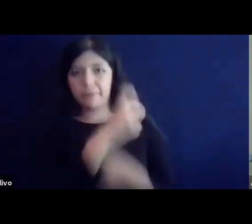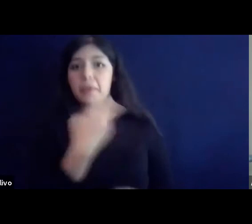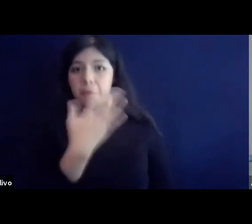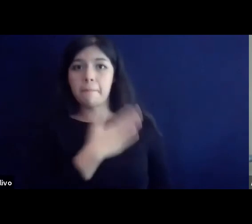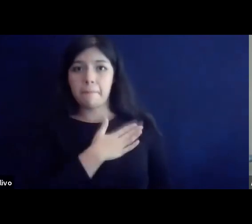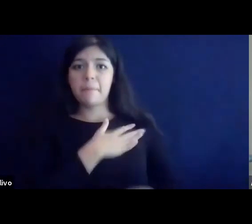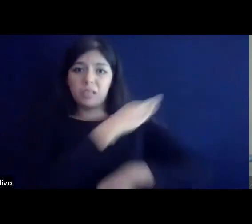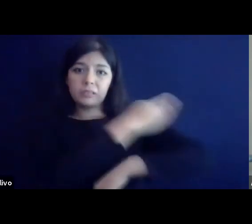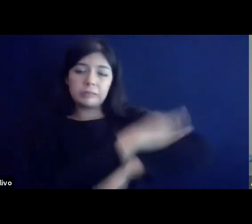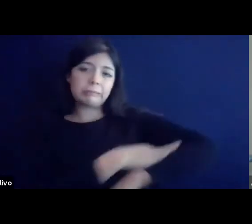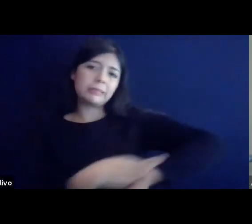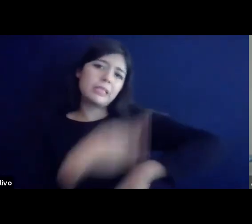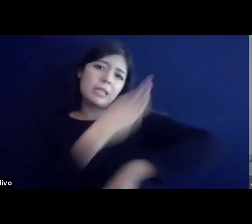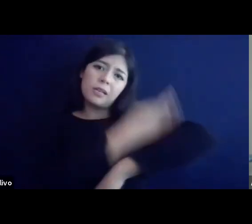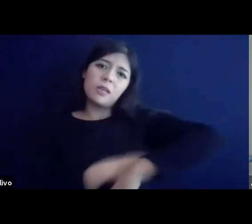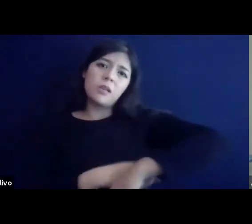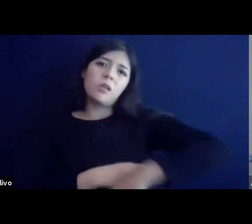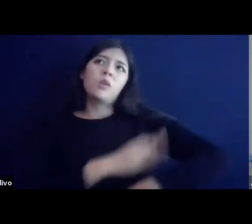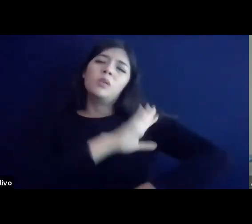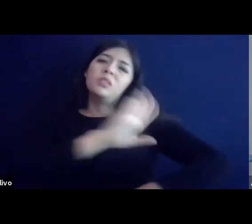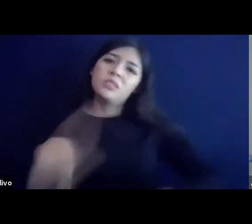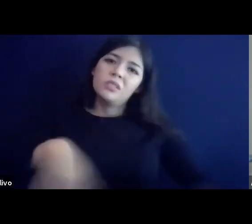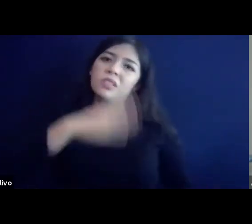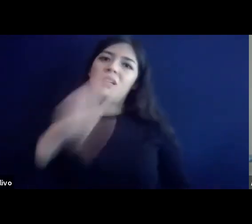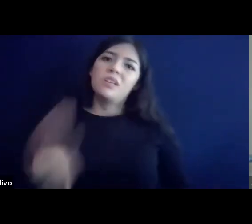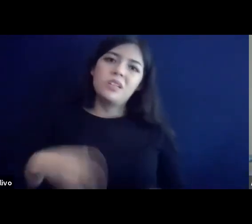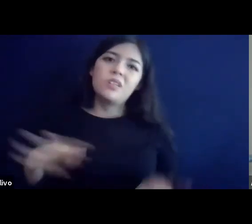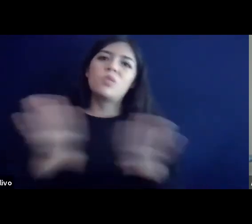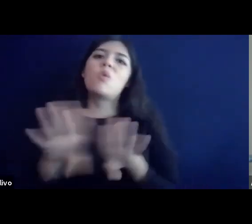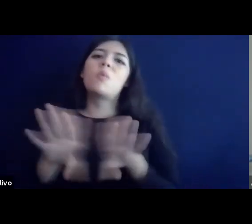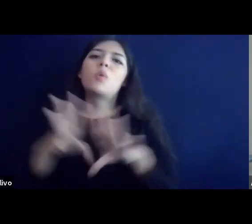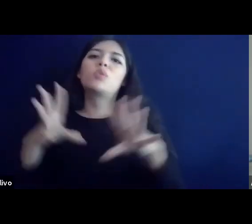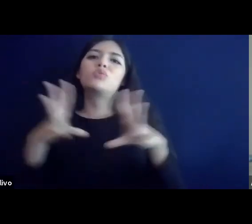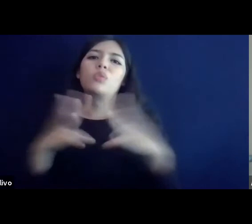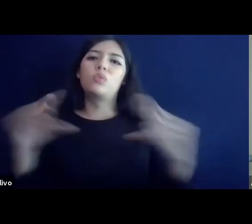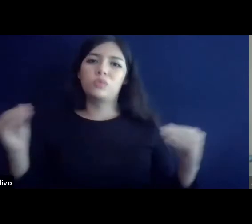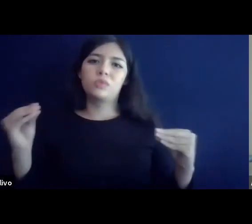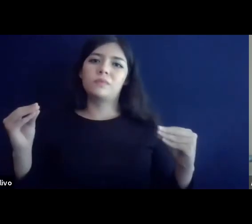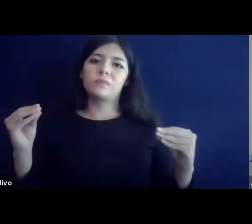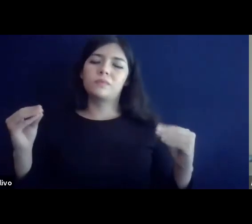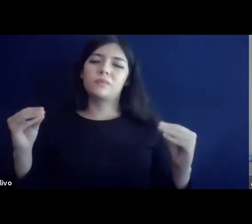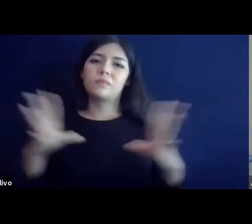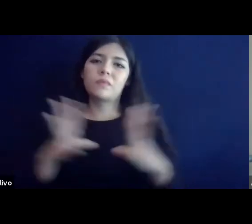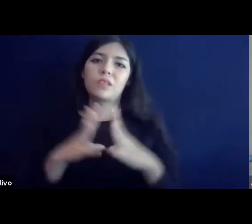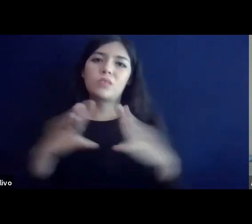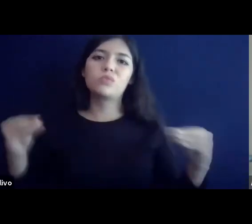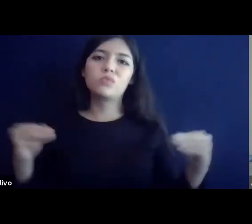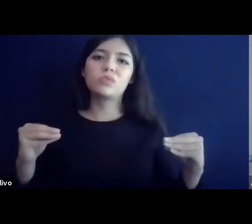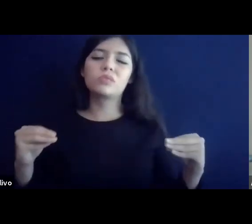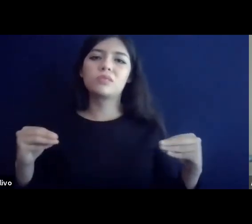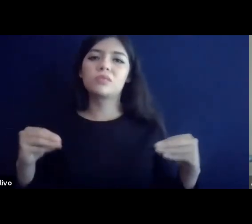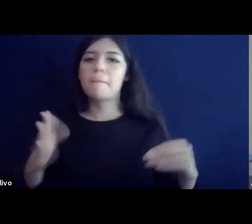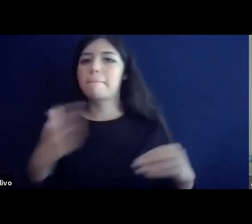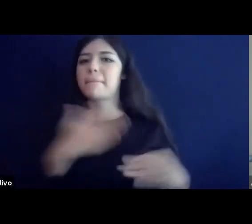incansablemente, no, fueron Estados Unidos, ellos buscaban solucionar, que eso no se notara, que eso no